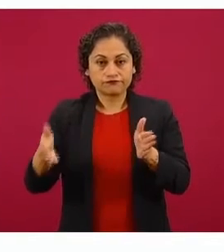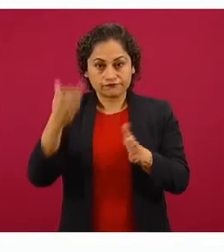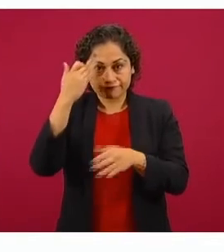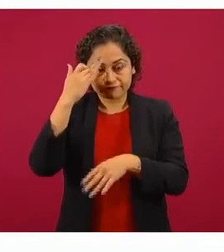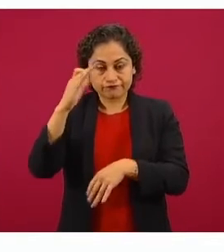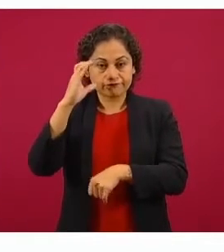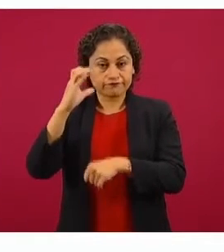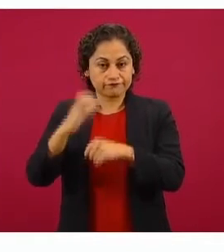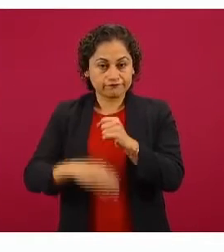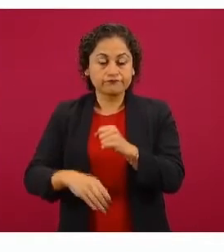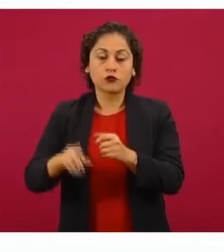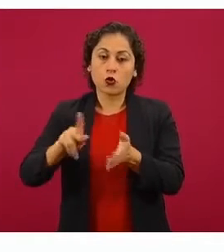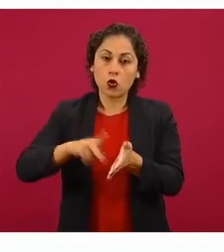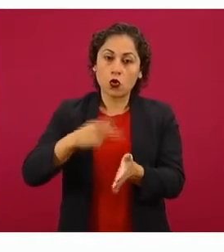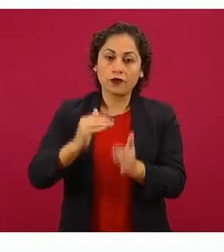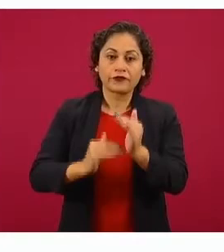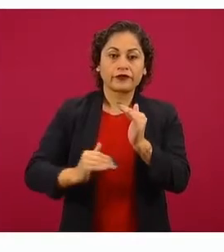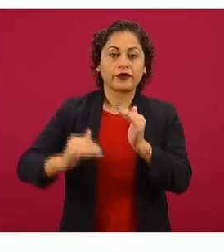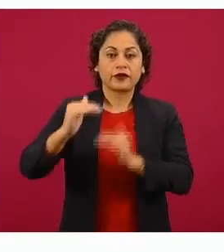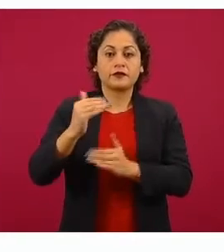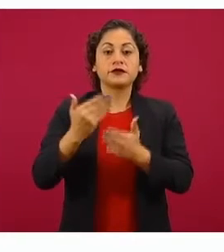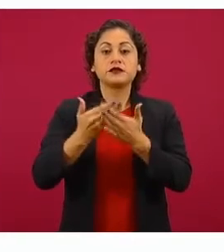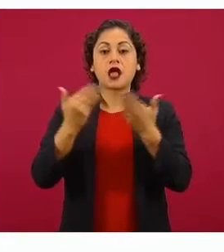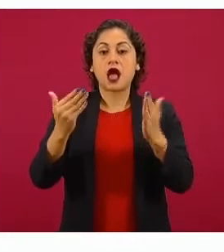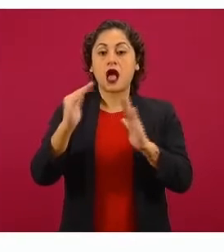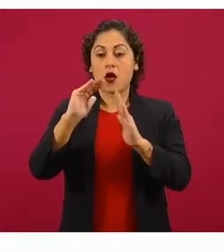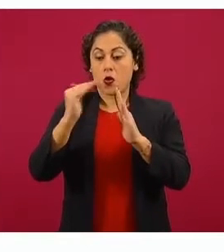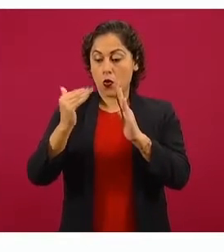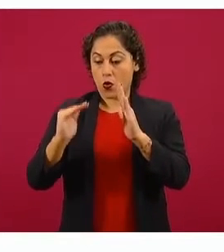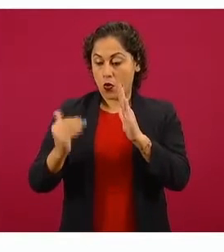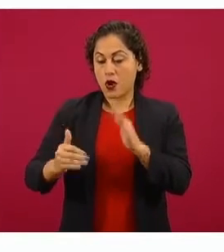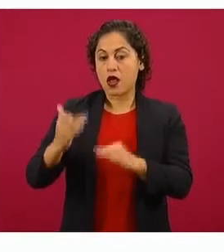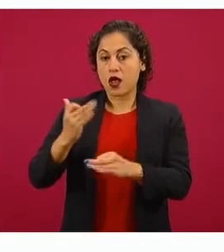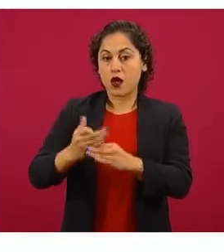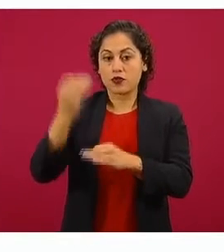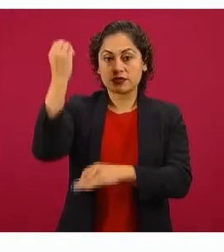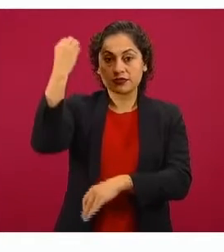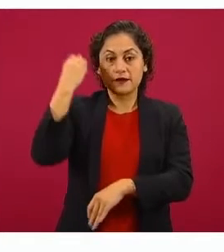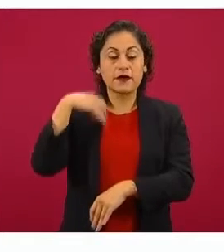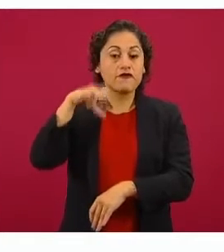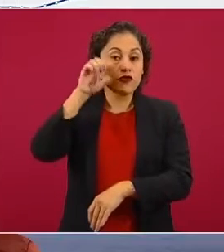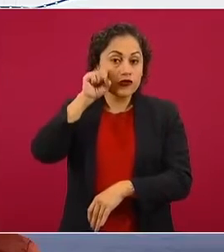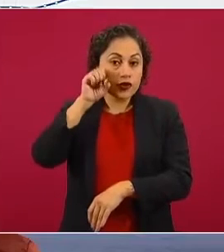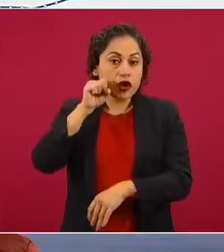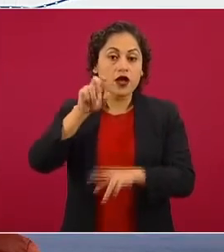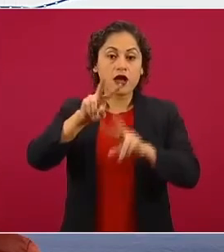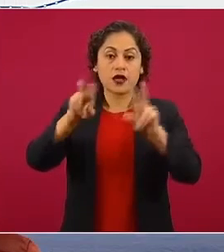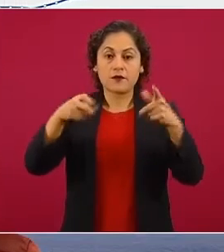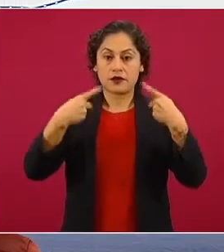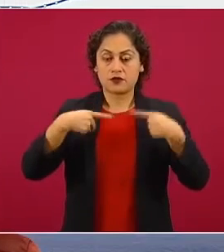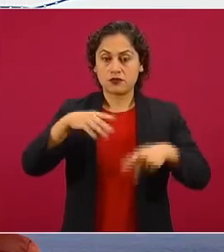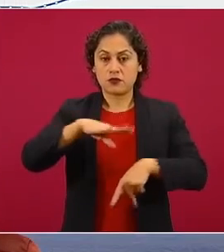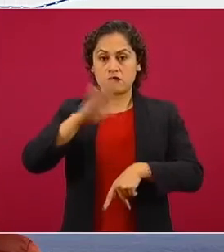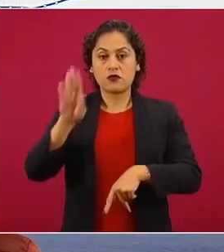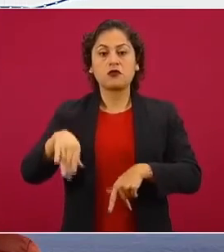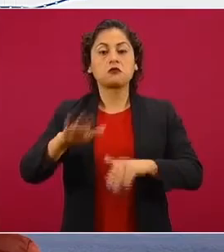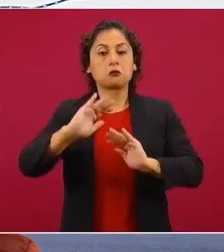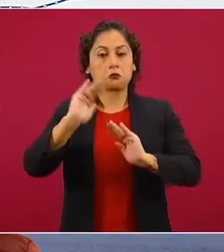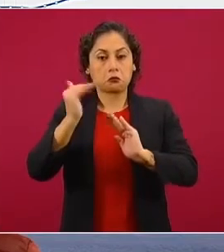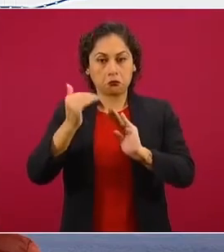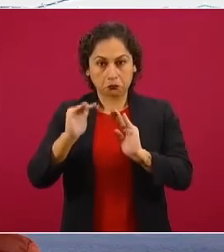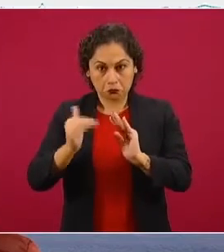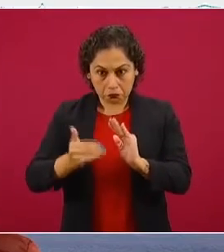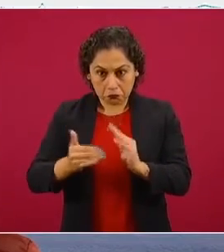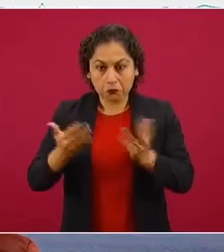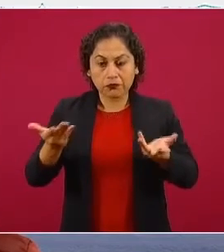del otoño empezó a subir. Posteriormente lleva descenso, está en semáforo naranja, las defunciones también ya empezaron a disminuir. La siguiente,